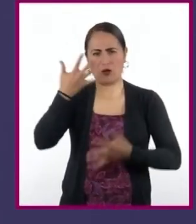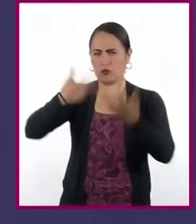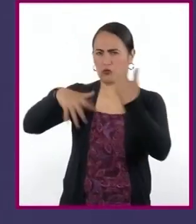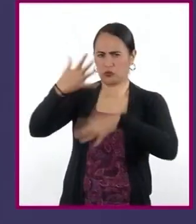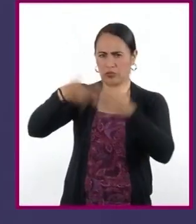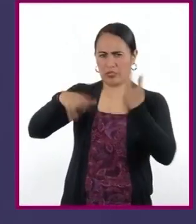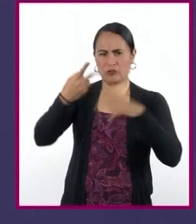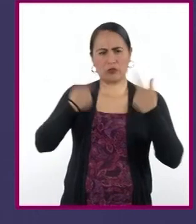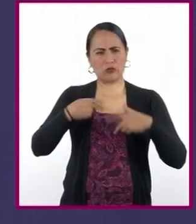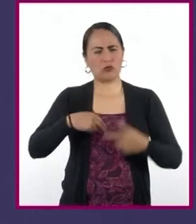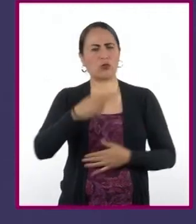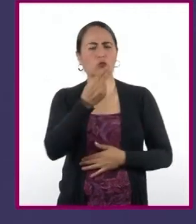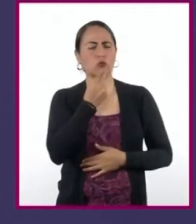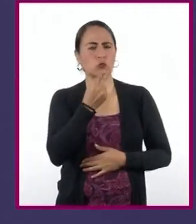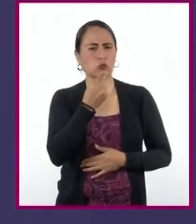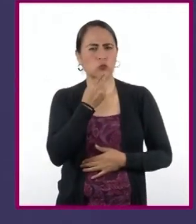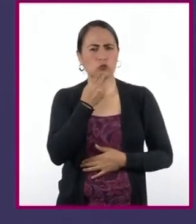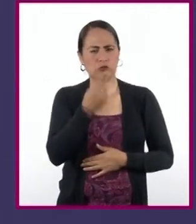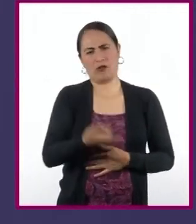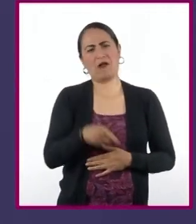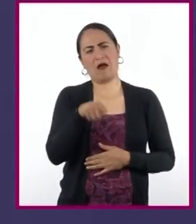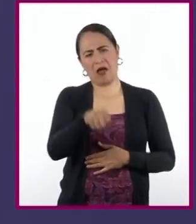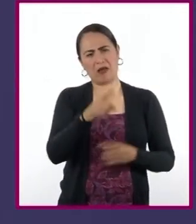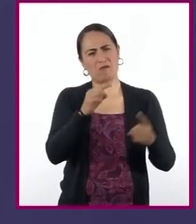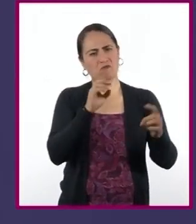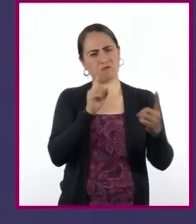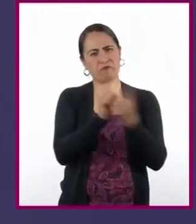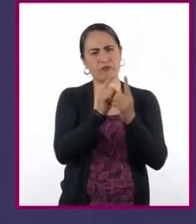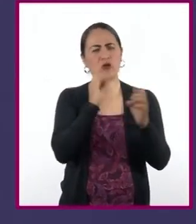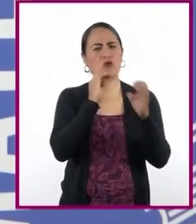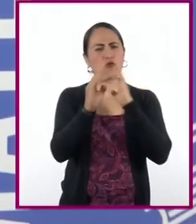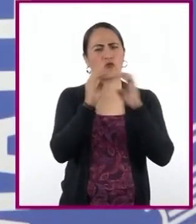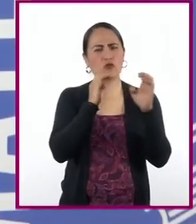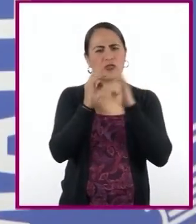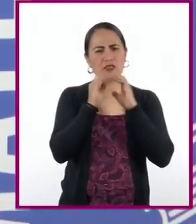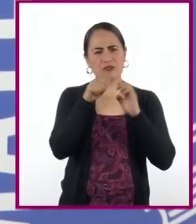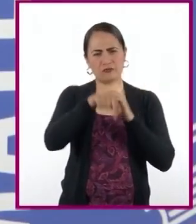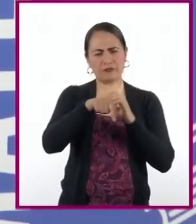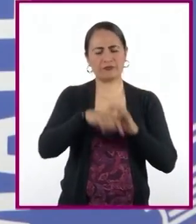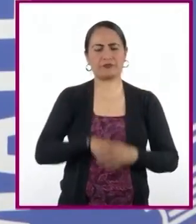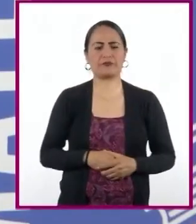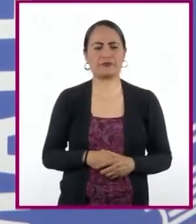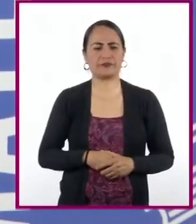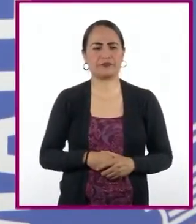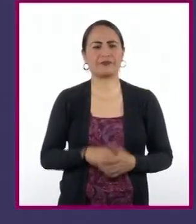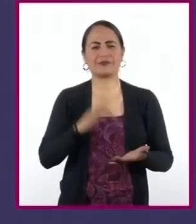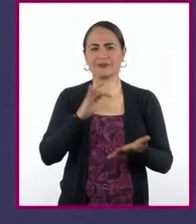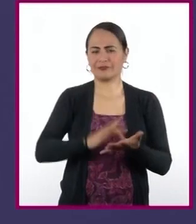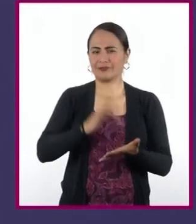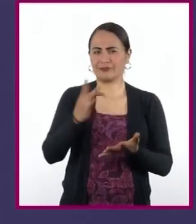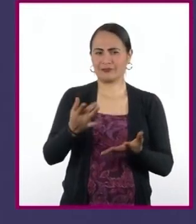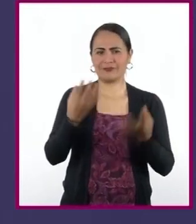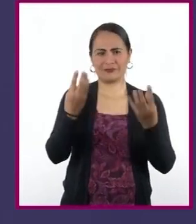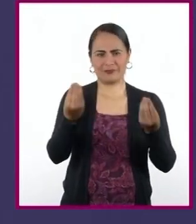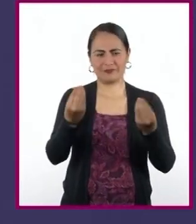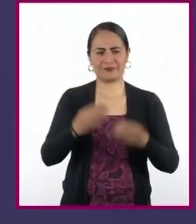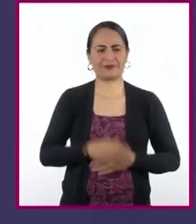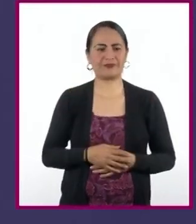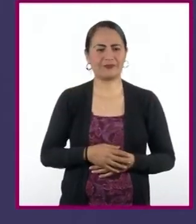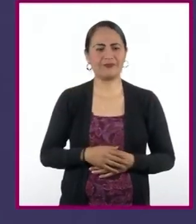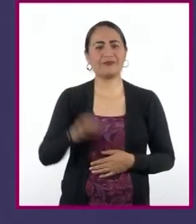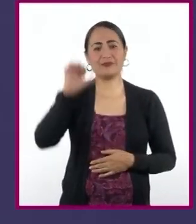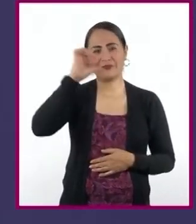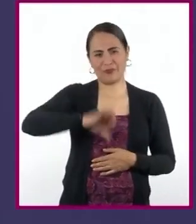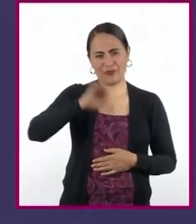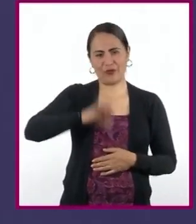las personas que vayan a establecer alguna comunicación dentro de ellos. Muchas gracias por acompañarnos en este